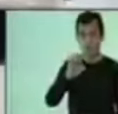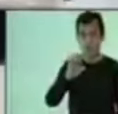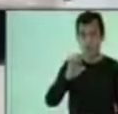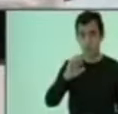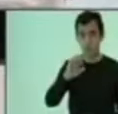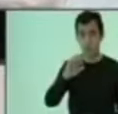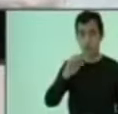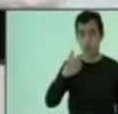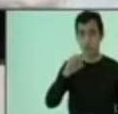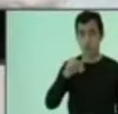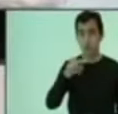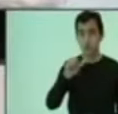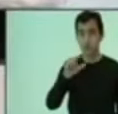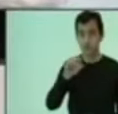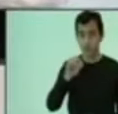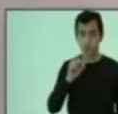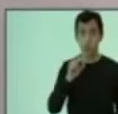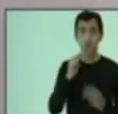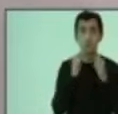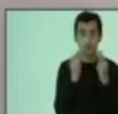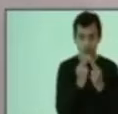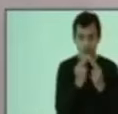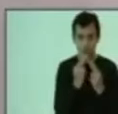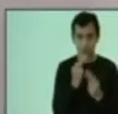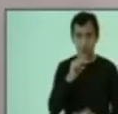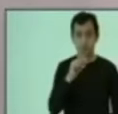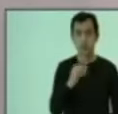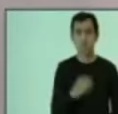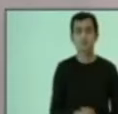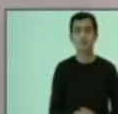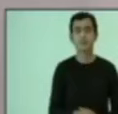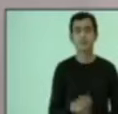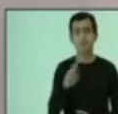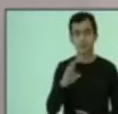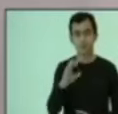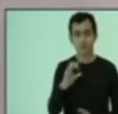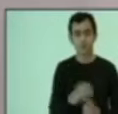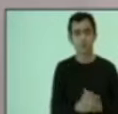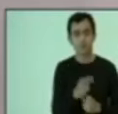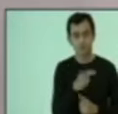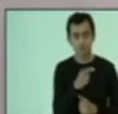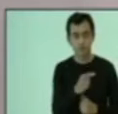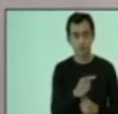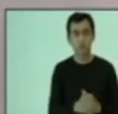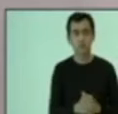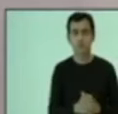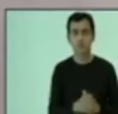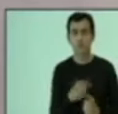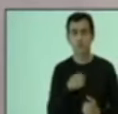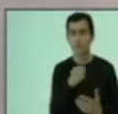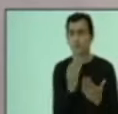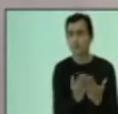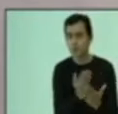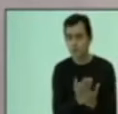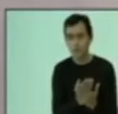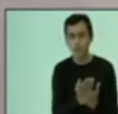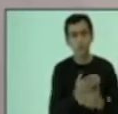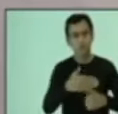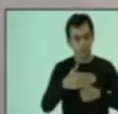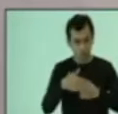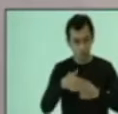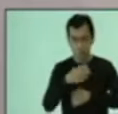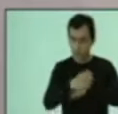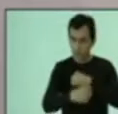Martínez Pacheco. Me propongo que la gestión que tendremos los próximos